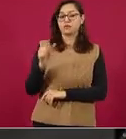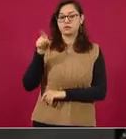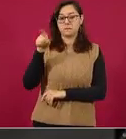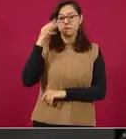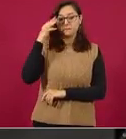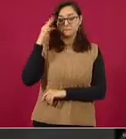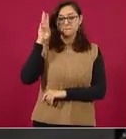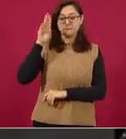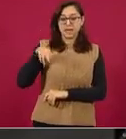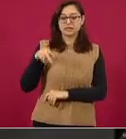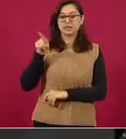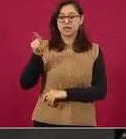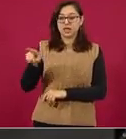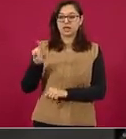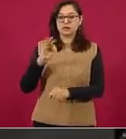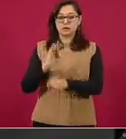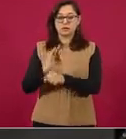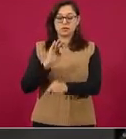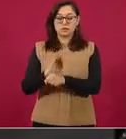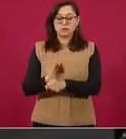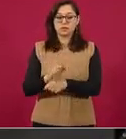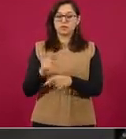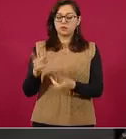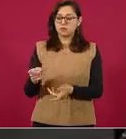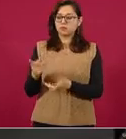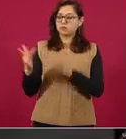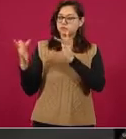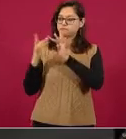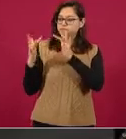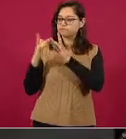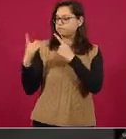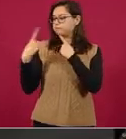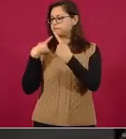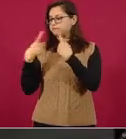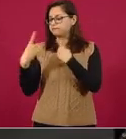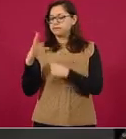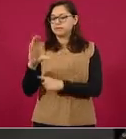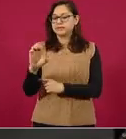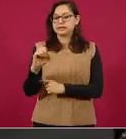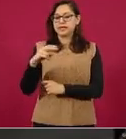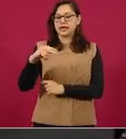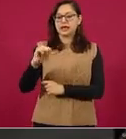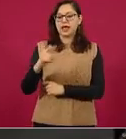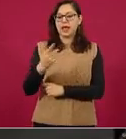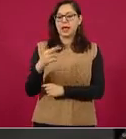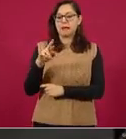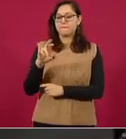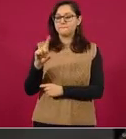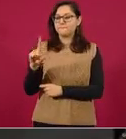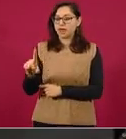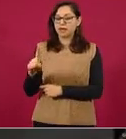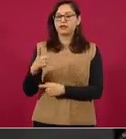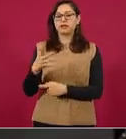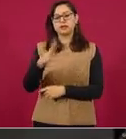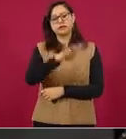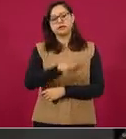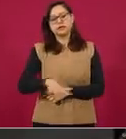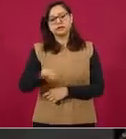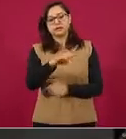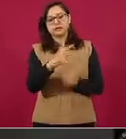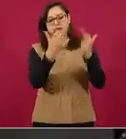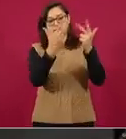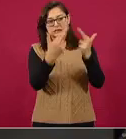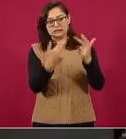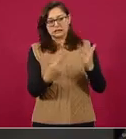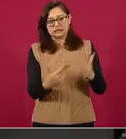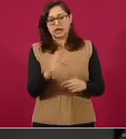de Protección Civil. Ella envió a especialistas de SENAPRED, acudieron a evaluar la zona del derrumbe de Amapas